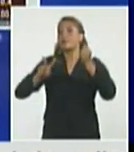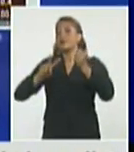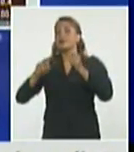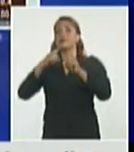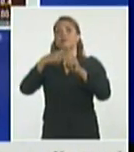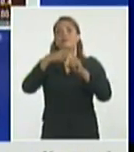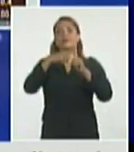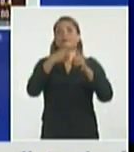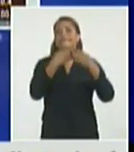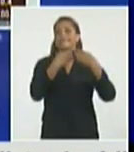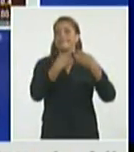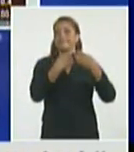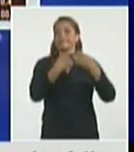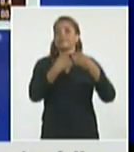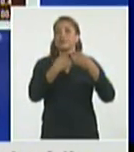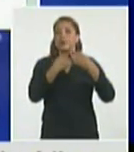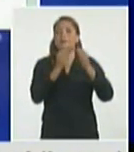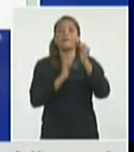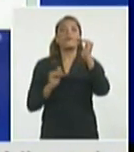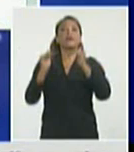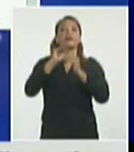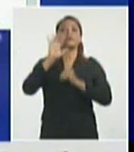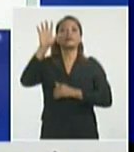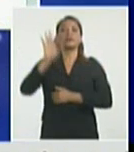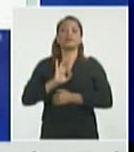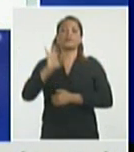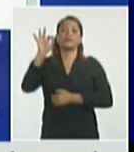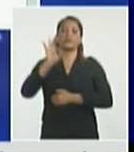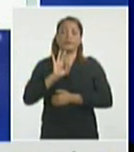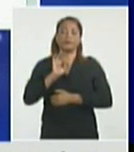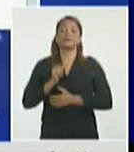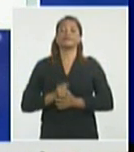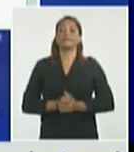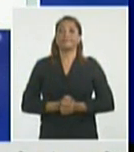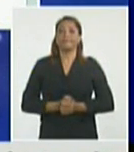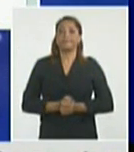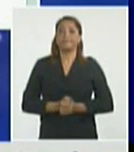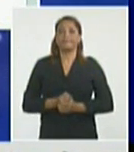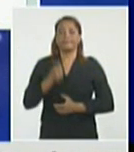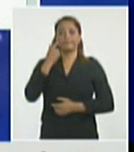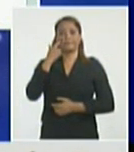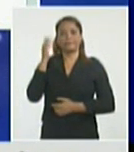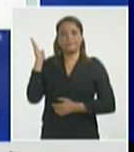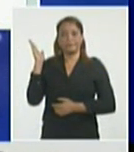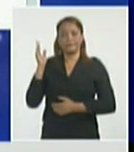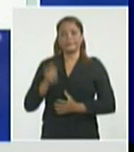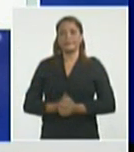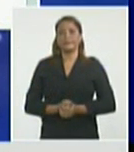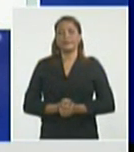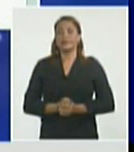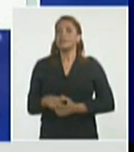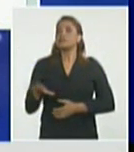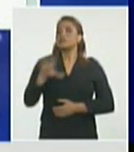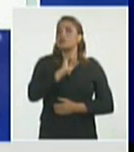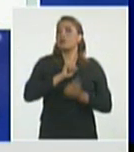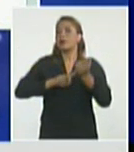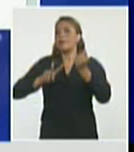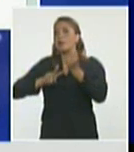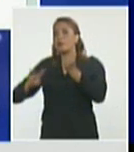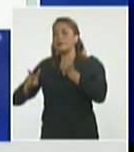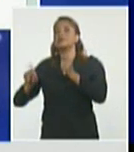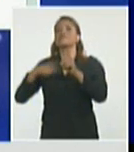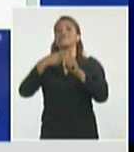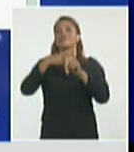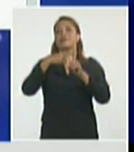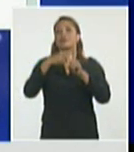las muestras por encima del 5%, ahí lo tienen ya. Todas las provincias con positividad de las